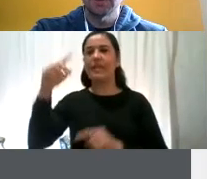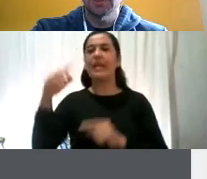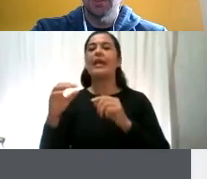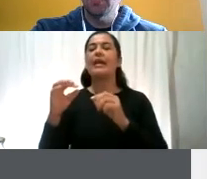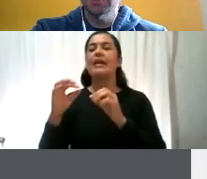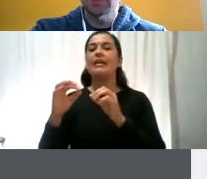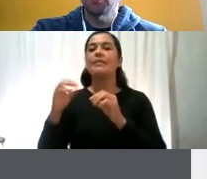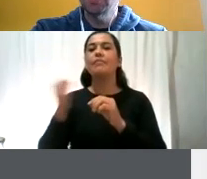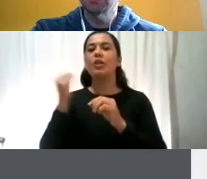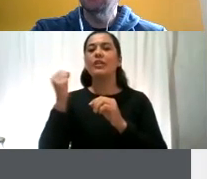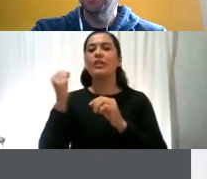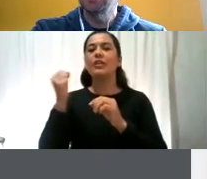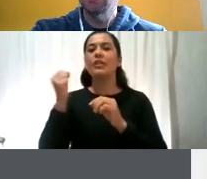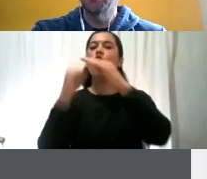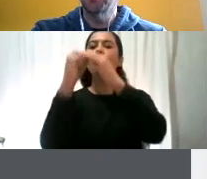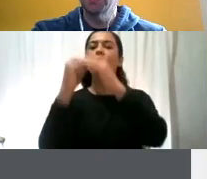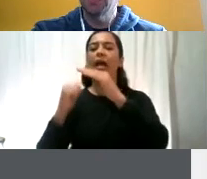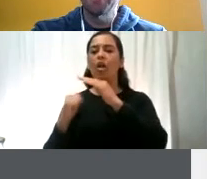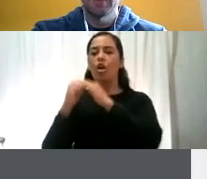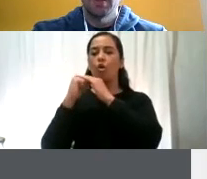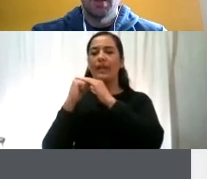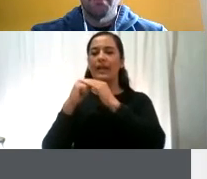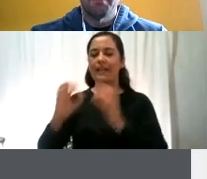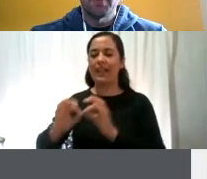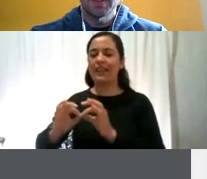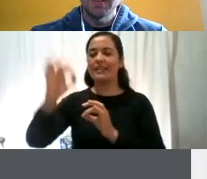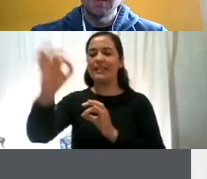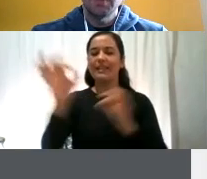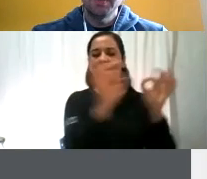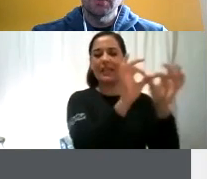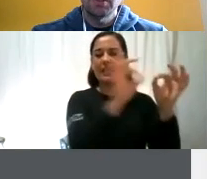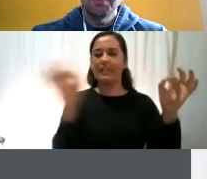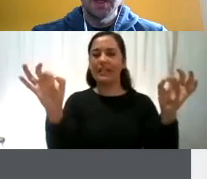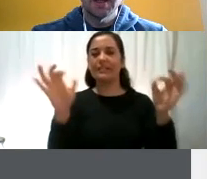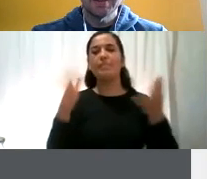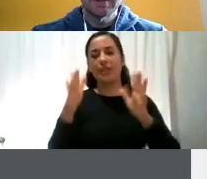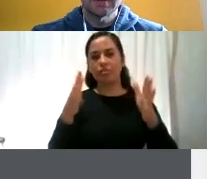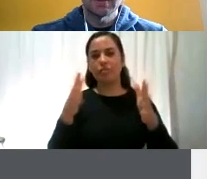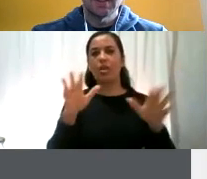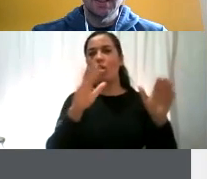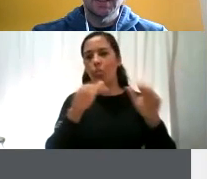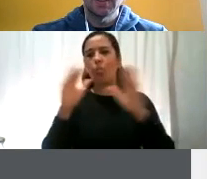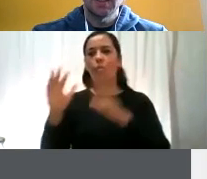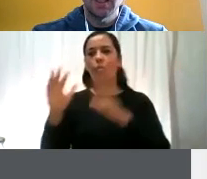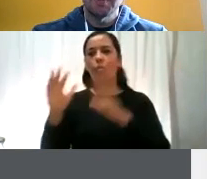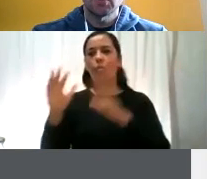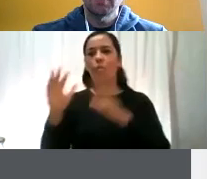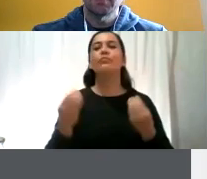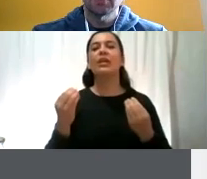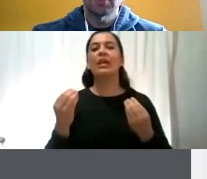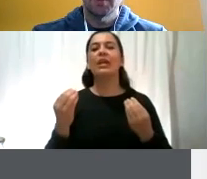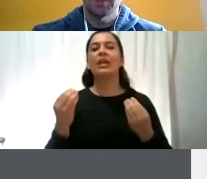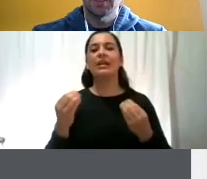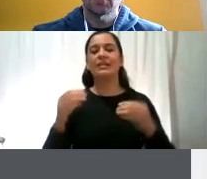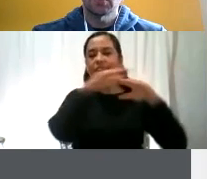posible, ¿sí? Que no haya mucha diferencia. ¿Por qué? Porque el entrepiso sin viga, el mayor